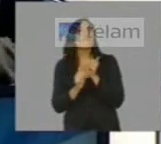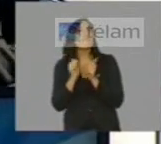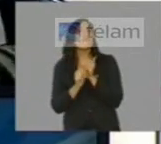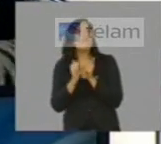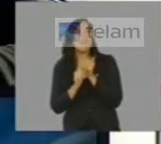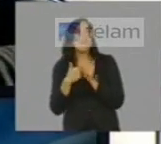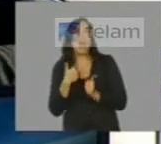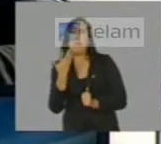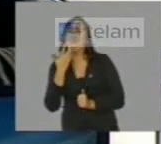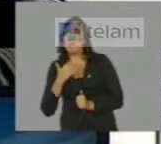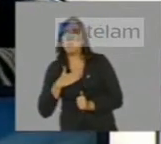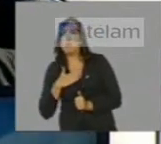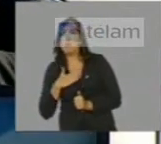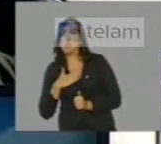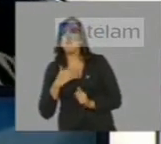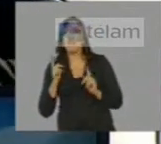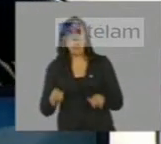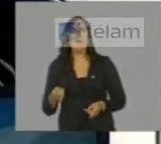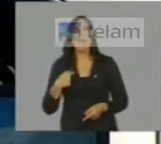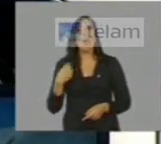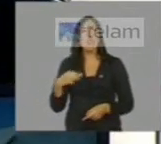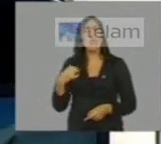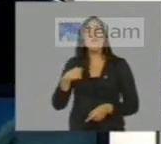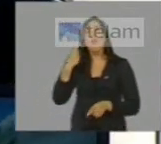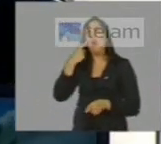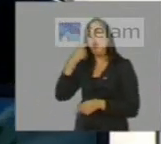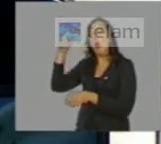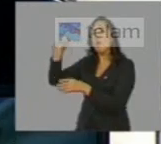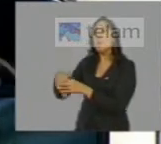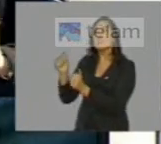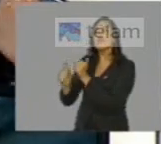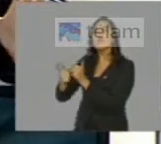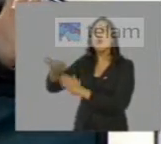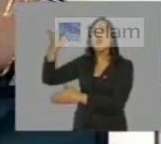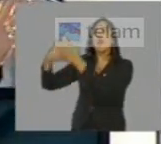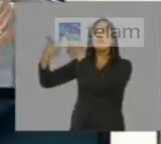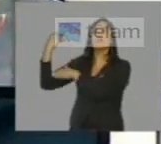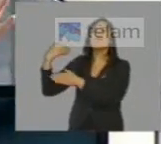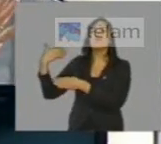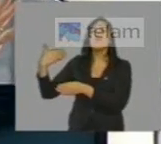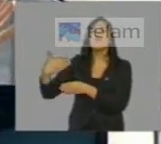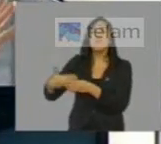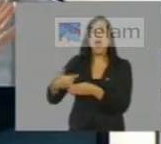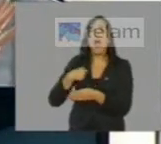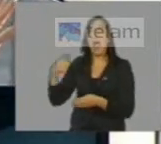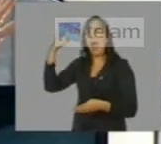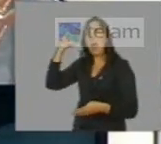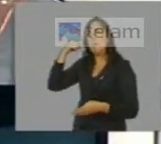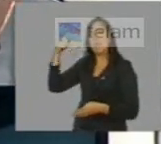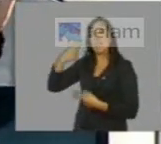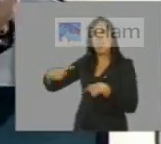Primero porque me gusta y segundo porque creo que de ella se pueden aprender muchas cosas. Nunca se repite la historia, nunca la historia es